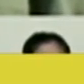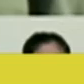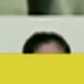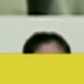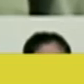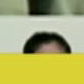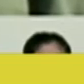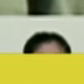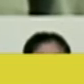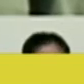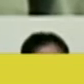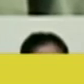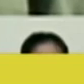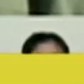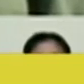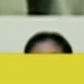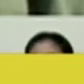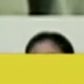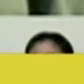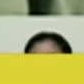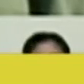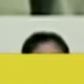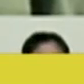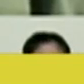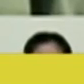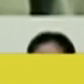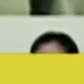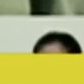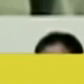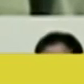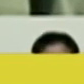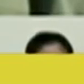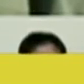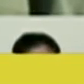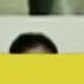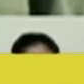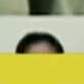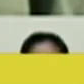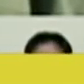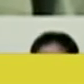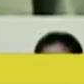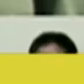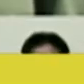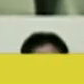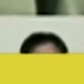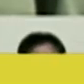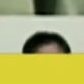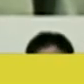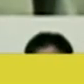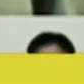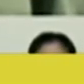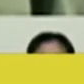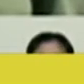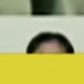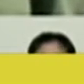libertad, la independencia, la paz, la solidaridad, el bien común, proclamamos lealtad y subordinación